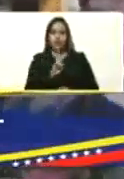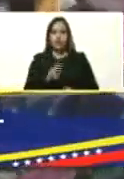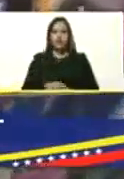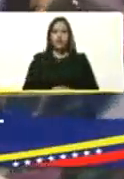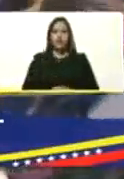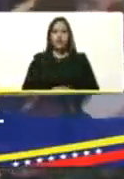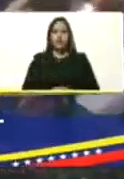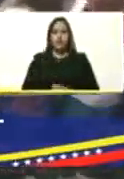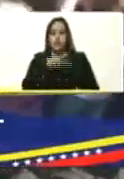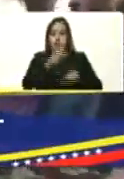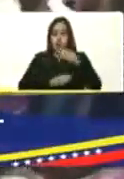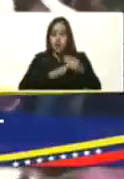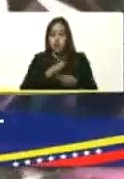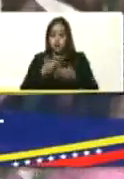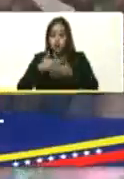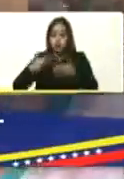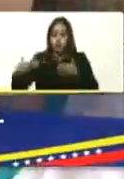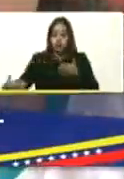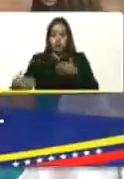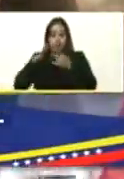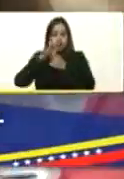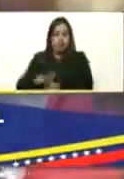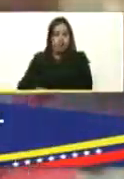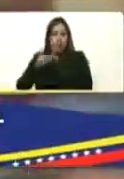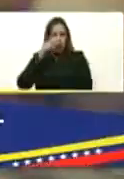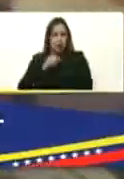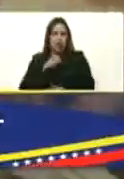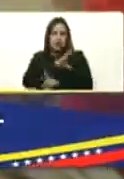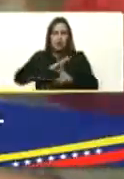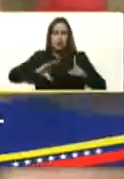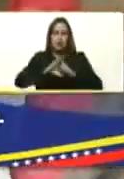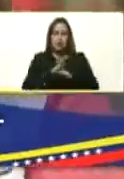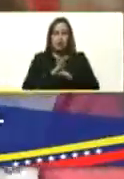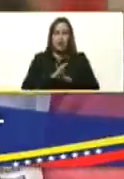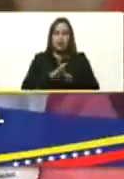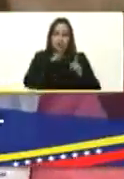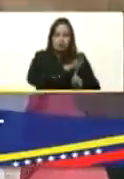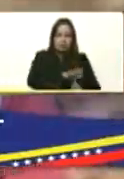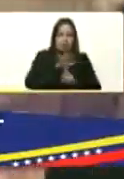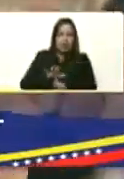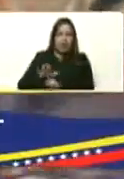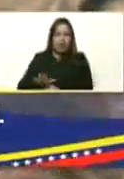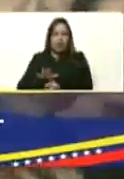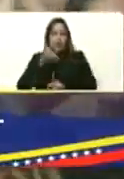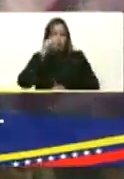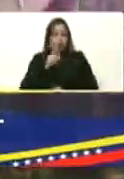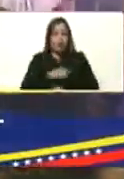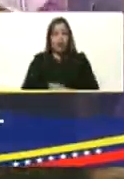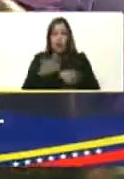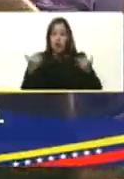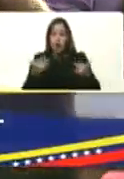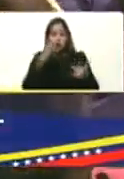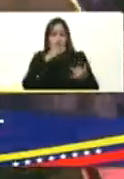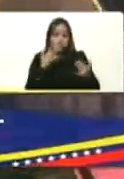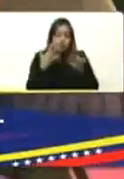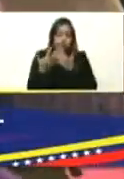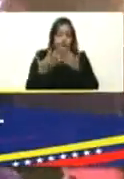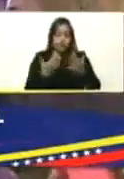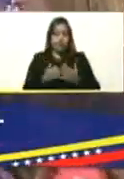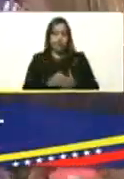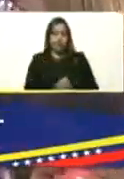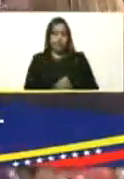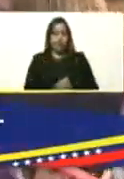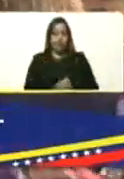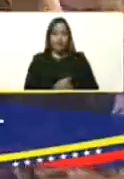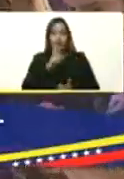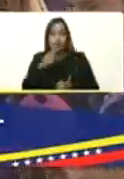hemos hecho retroceder el machismo y la cultura patriarcal casi a nivel de ser invisible, aunque invisible hace mucho